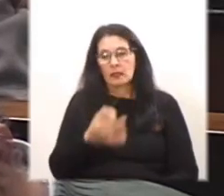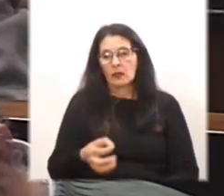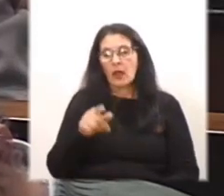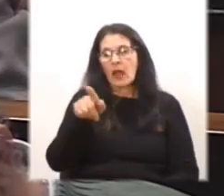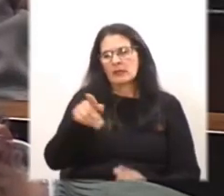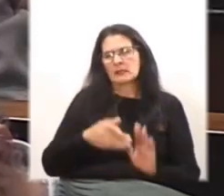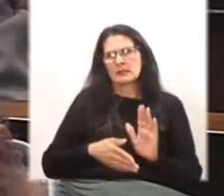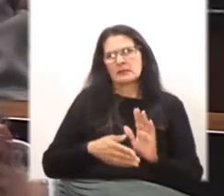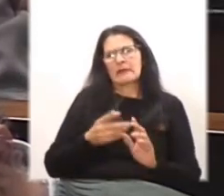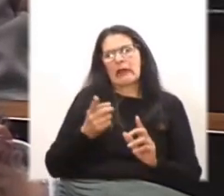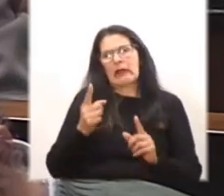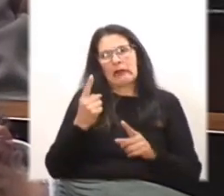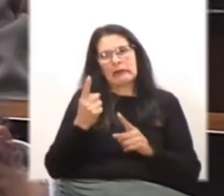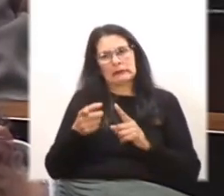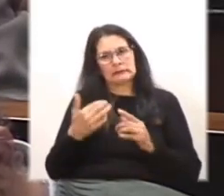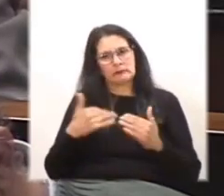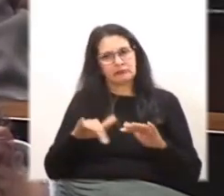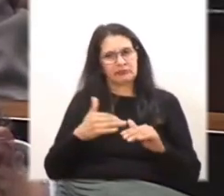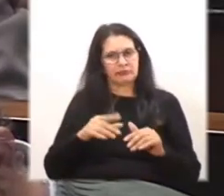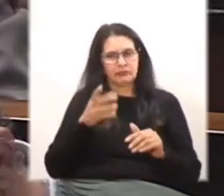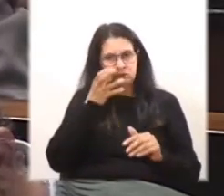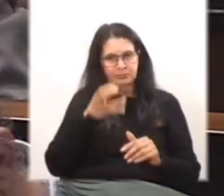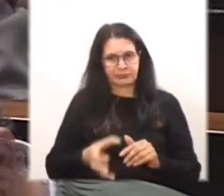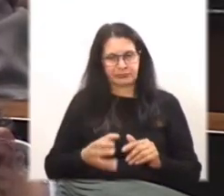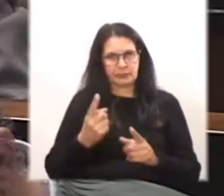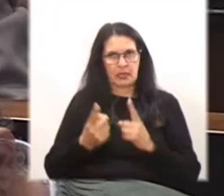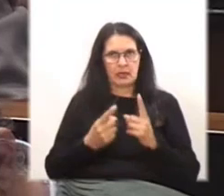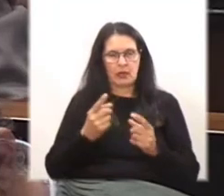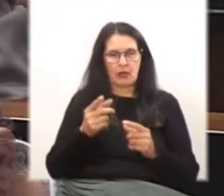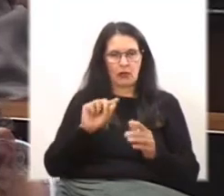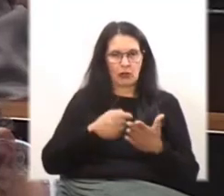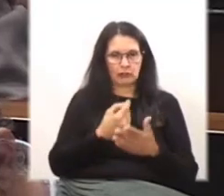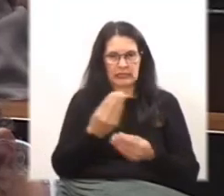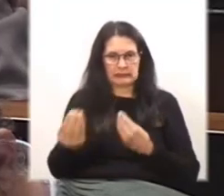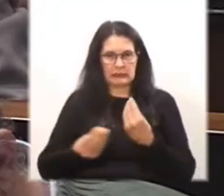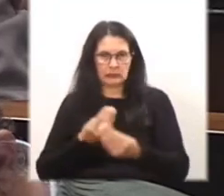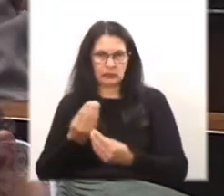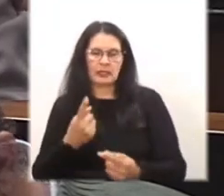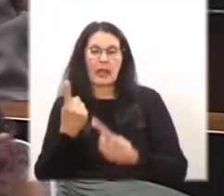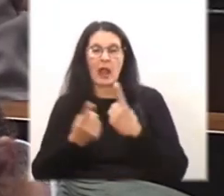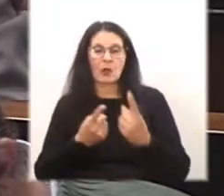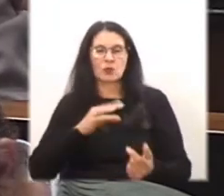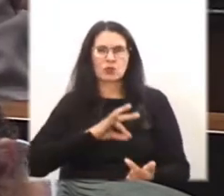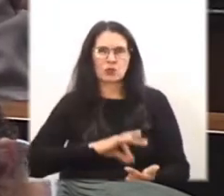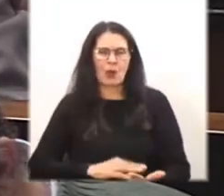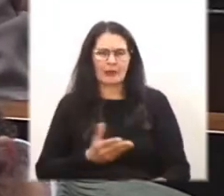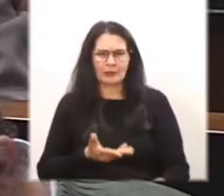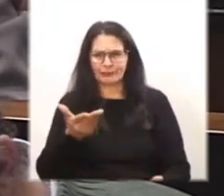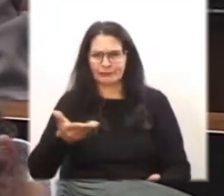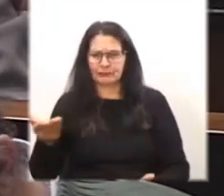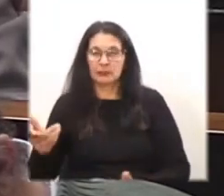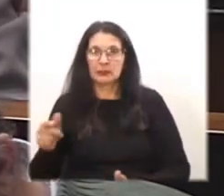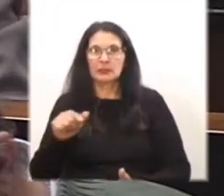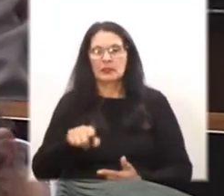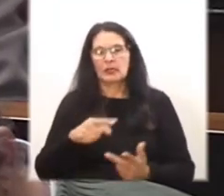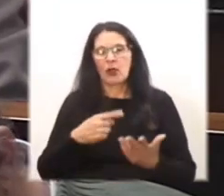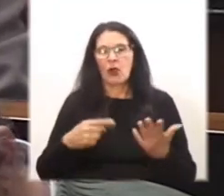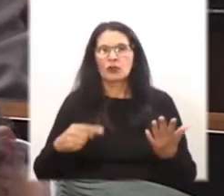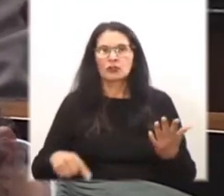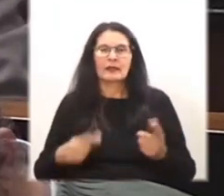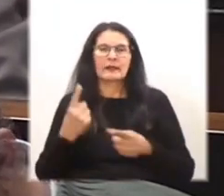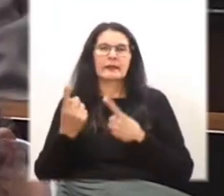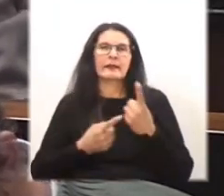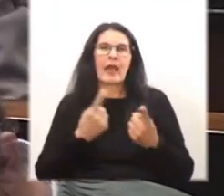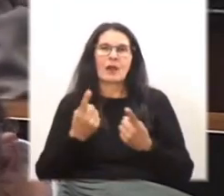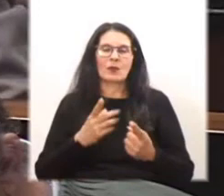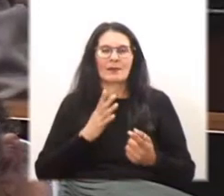fue la mano en alguna cosita, en contrataciones, en algunos salarios y en alguna de esas cosas en que uno se encuentra